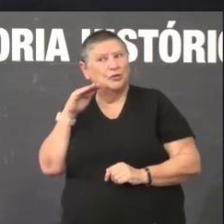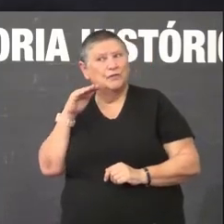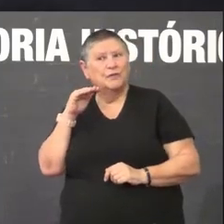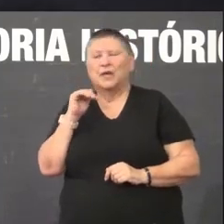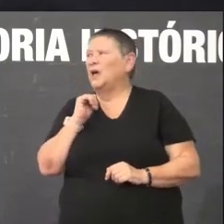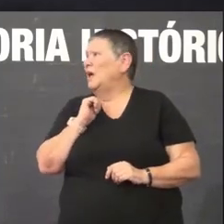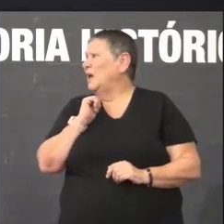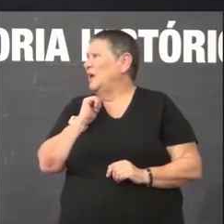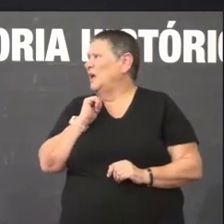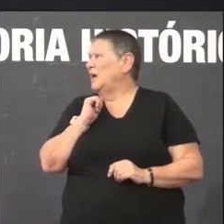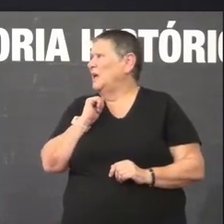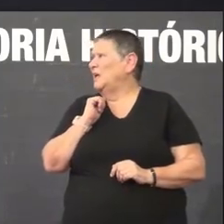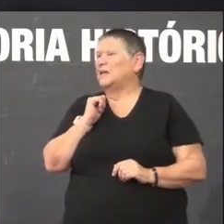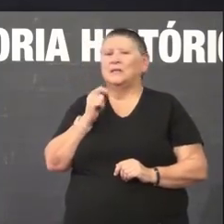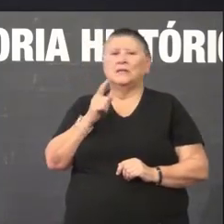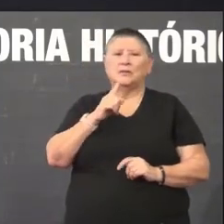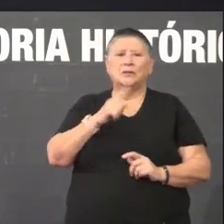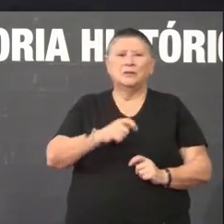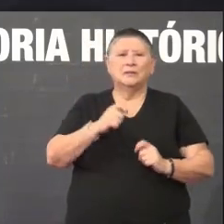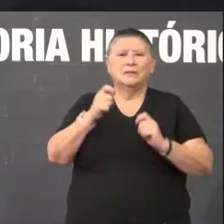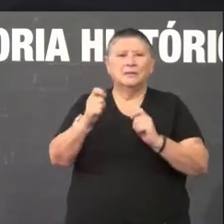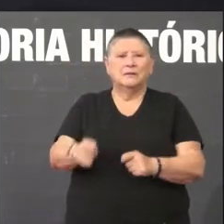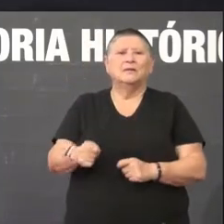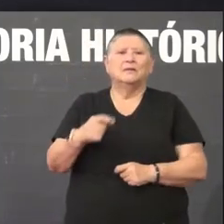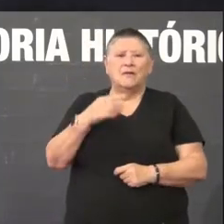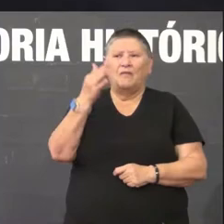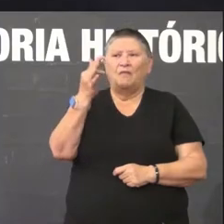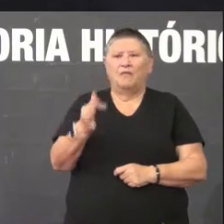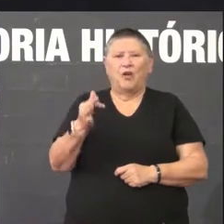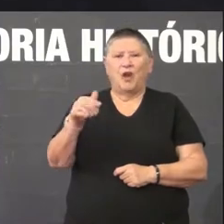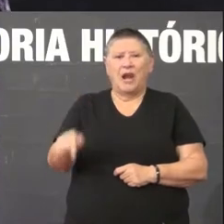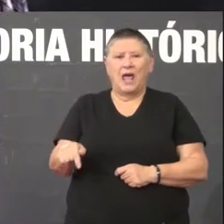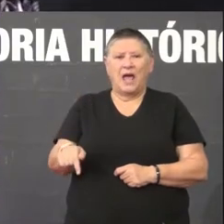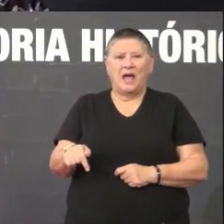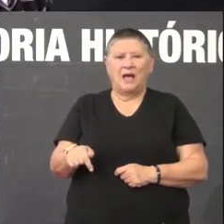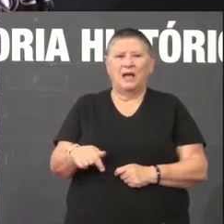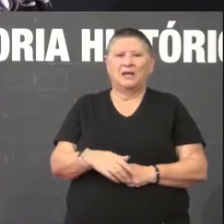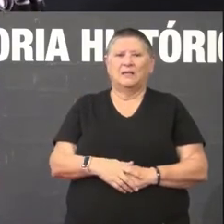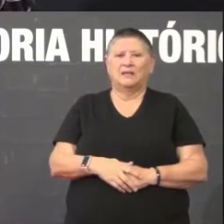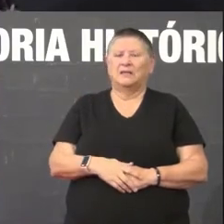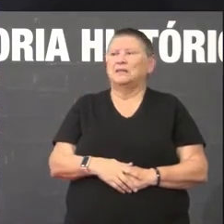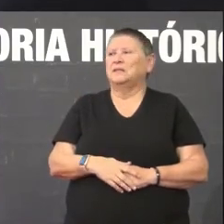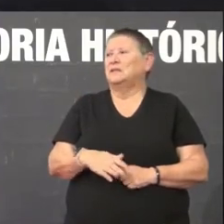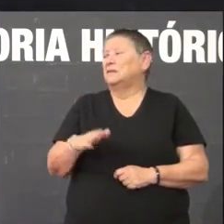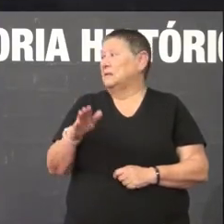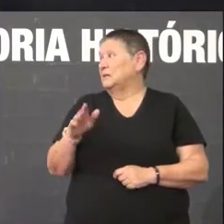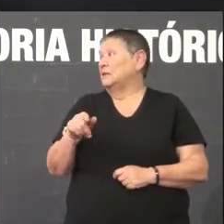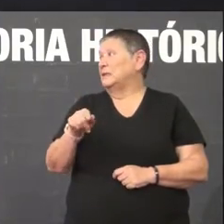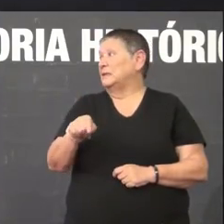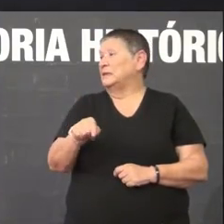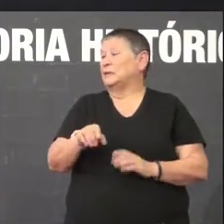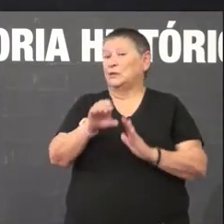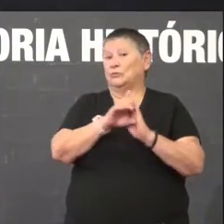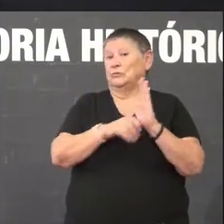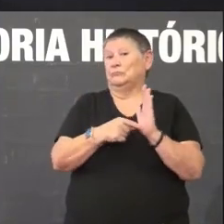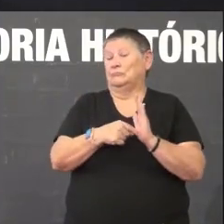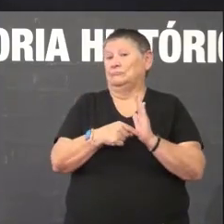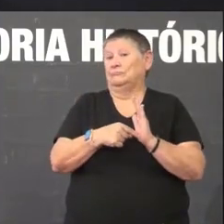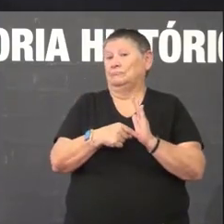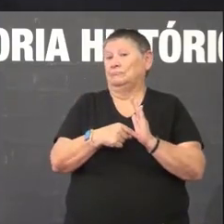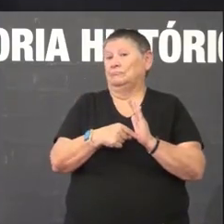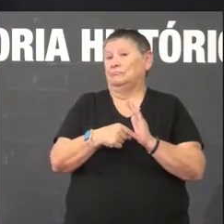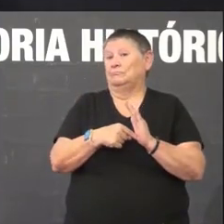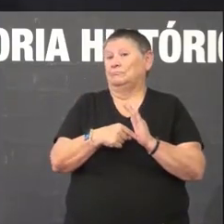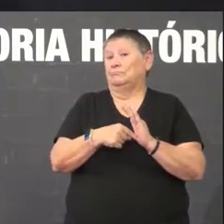herdeiro e Froilán, non nos gusta, pero é Froilán. Bueno, pois esta sería a Constitución. Entón,